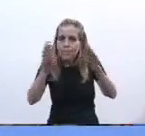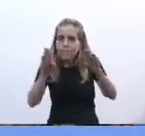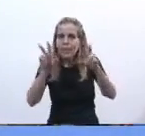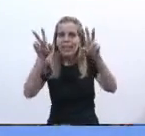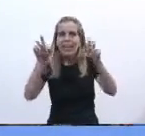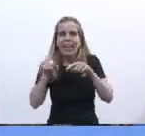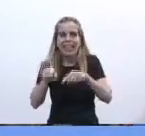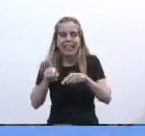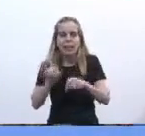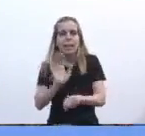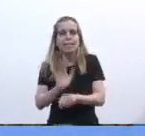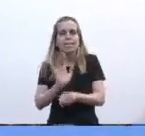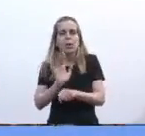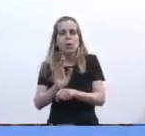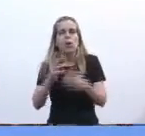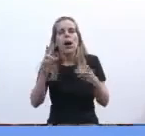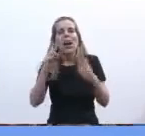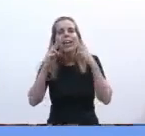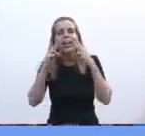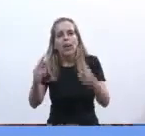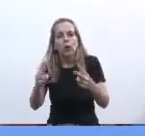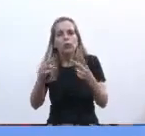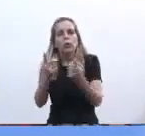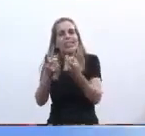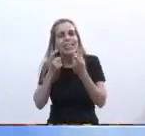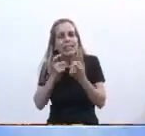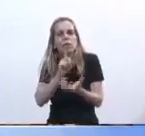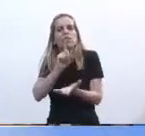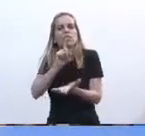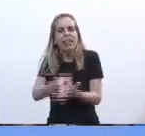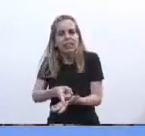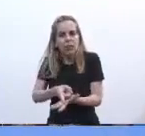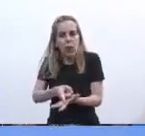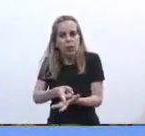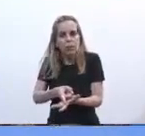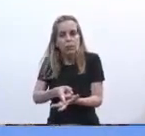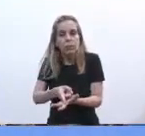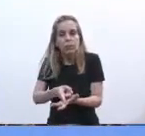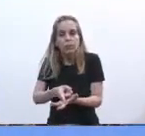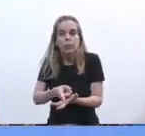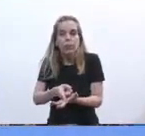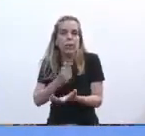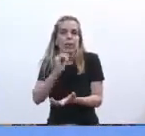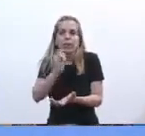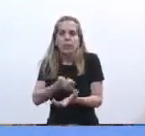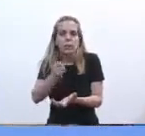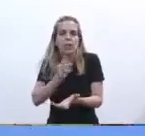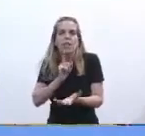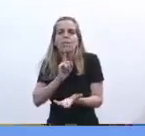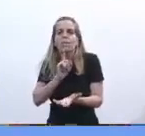como un reconocimiento una necesidad y una decisión de incorporar